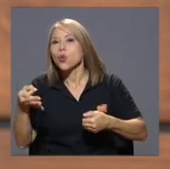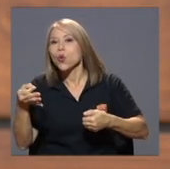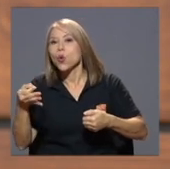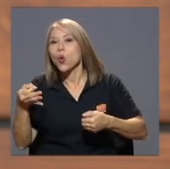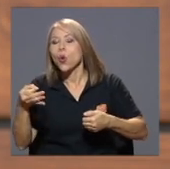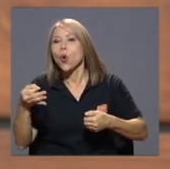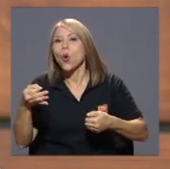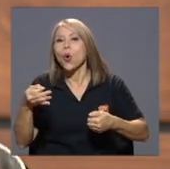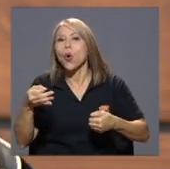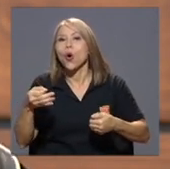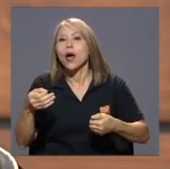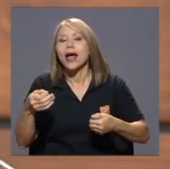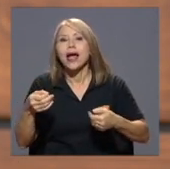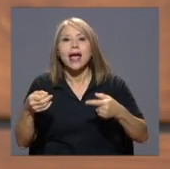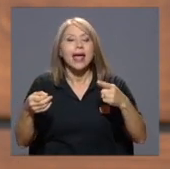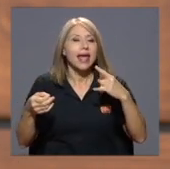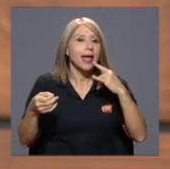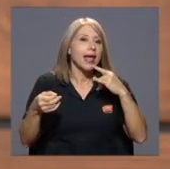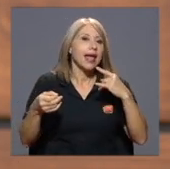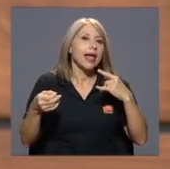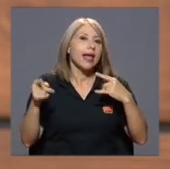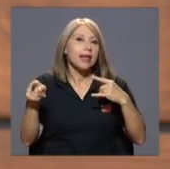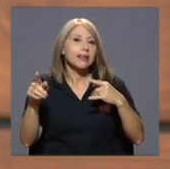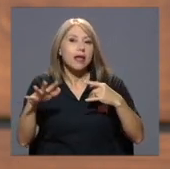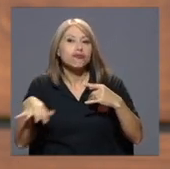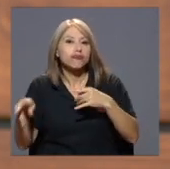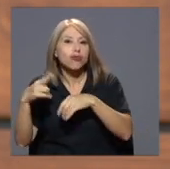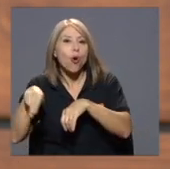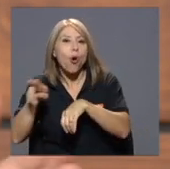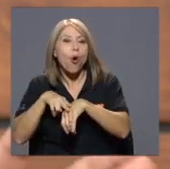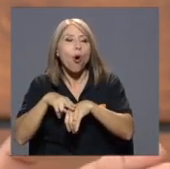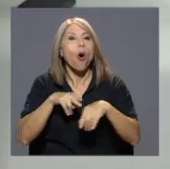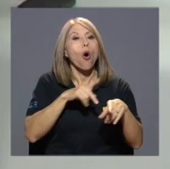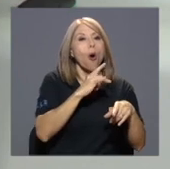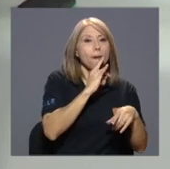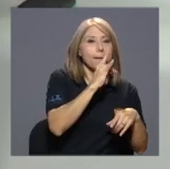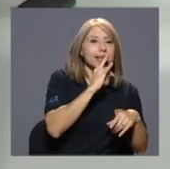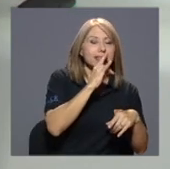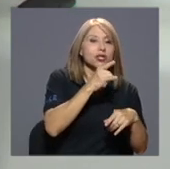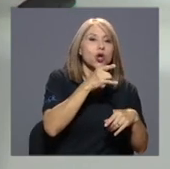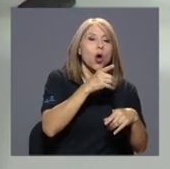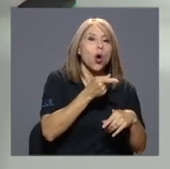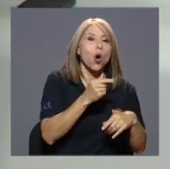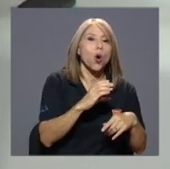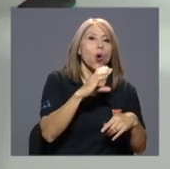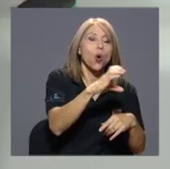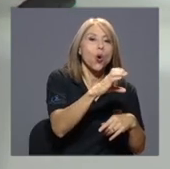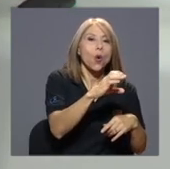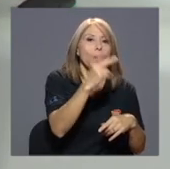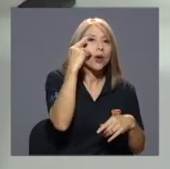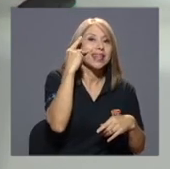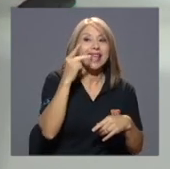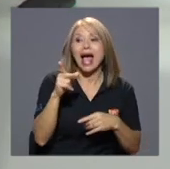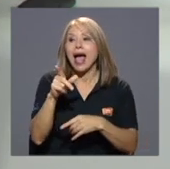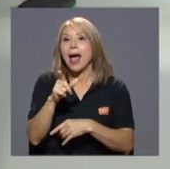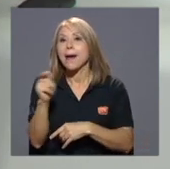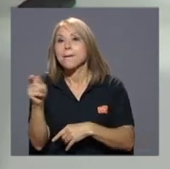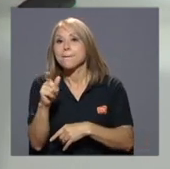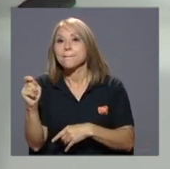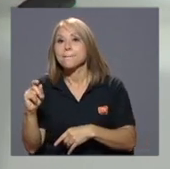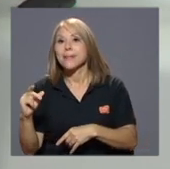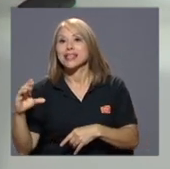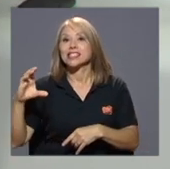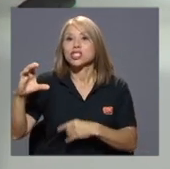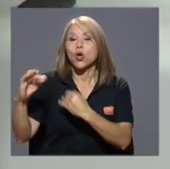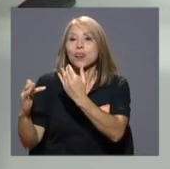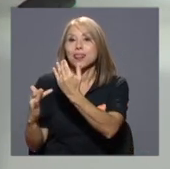idea de pensión de lujo, digamos, política. ¿Cuánto es la pensión de lujo, don Álvaro? ¿Qué bueno, es la pensión de lujo? O sea, la técnica es separar, digamos,